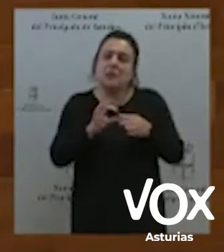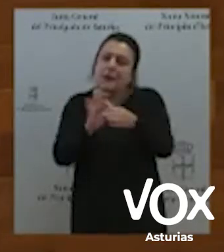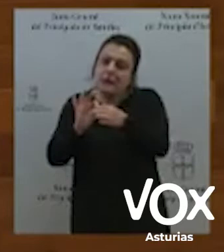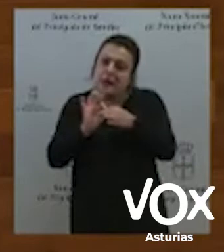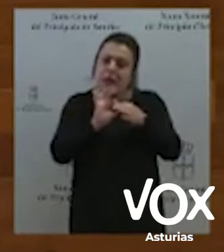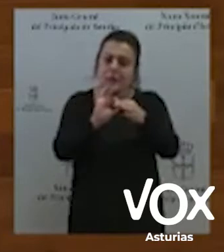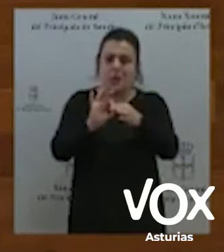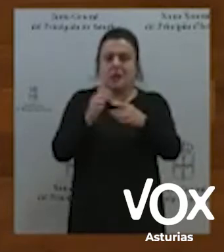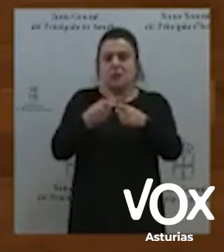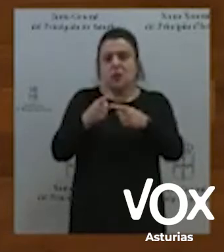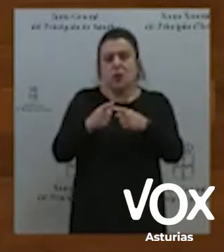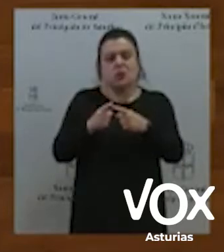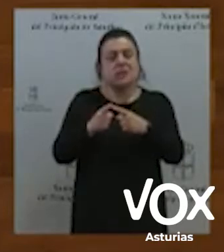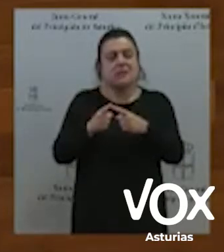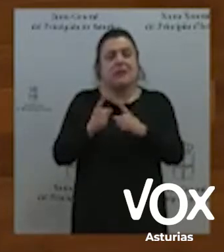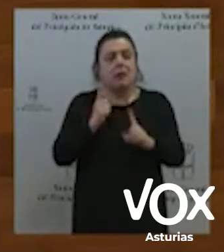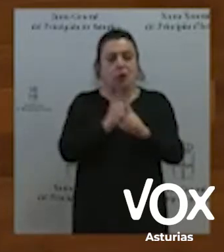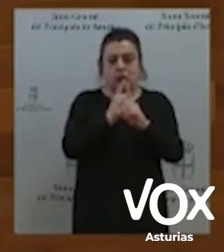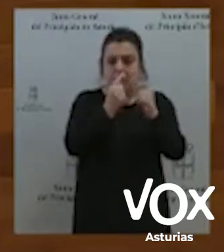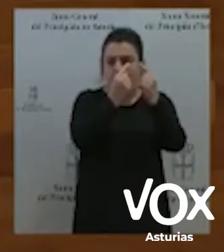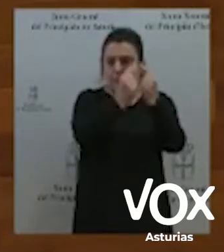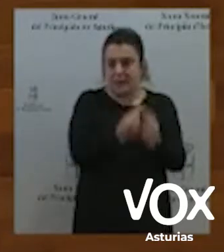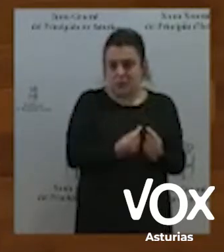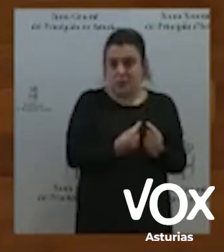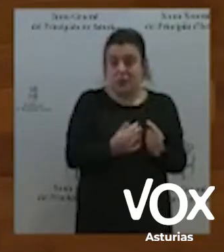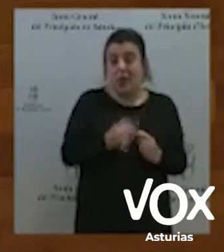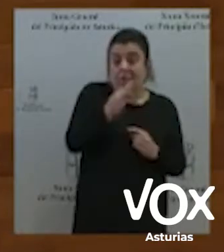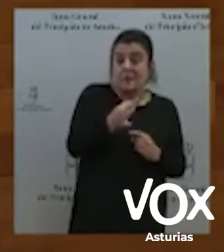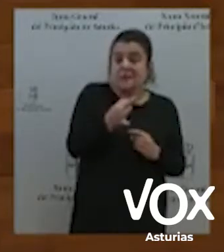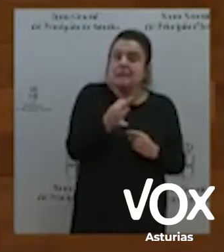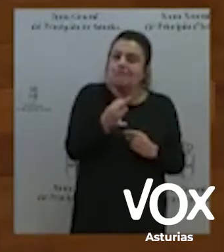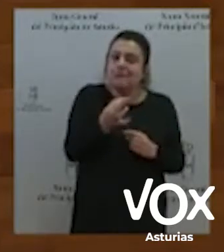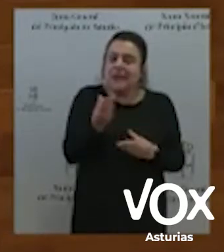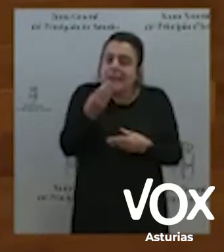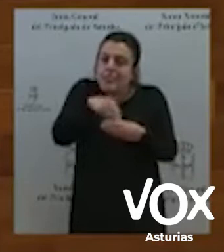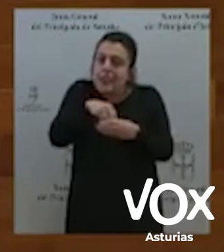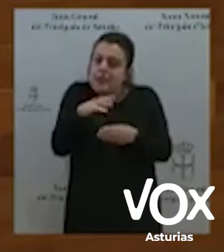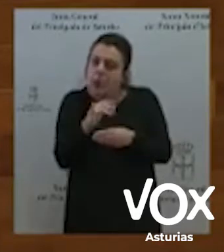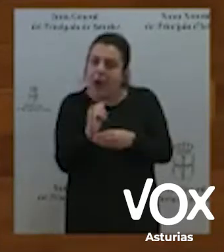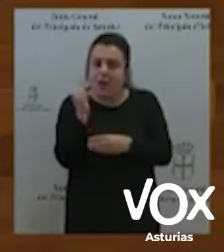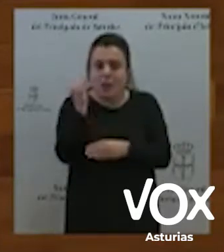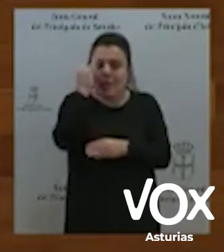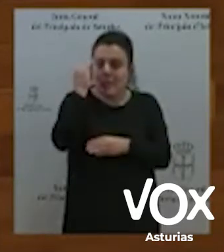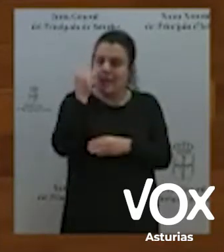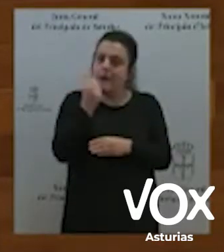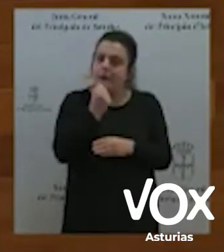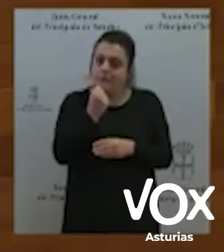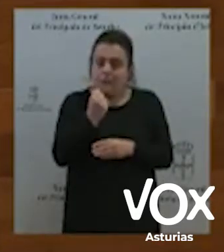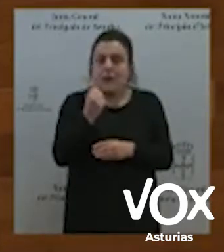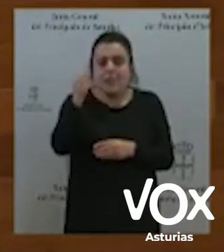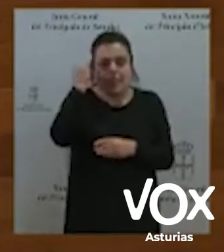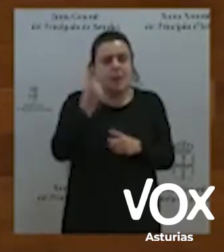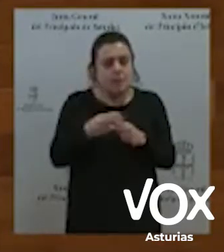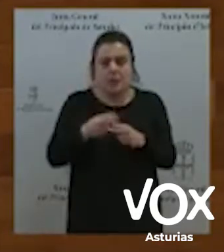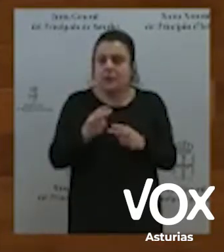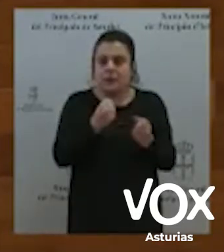presupuestos, además de estar impregnadas con una carga ideológica importante. Ya saben, total, el dinero llega, pues que llegue, de